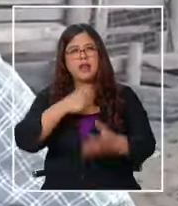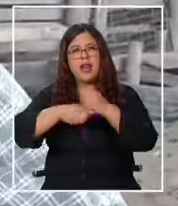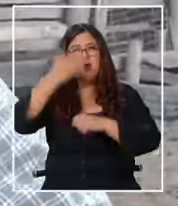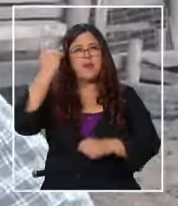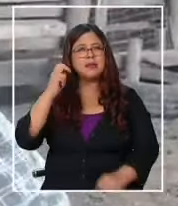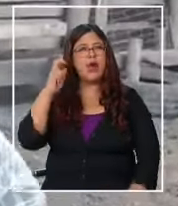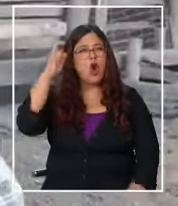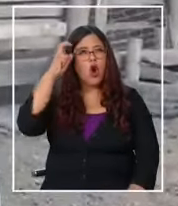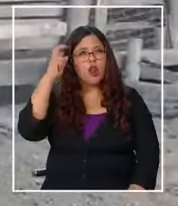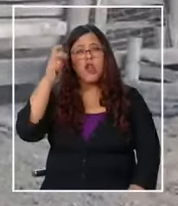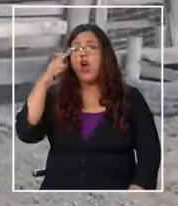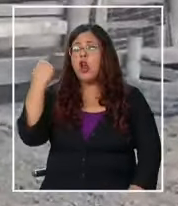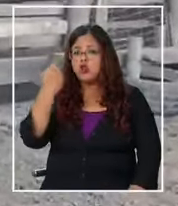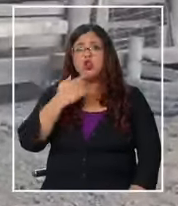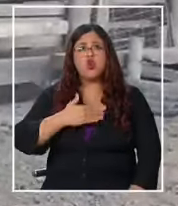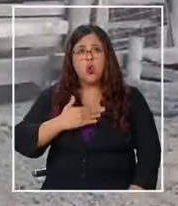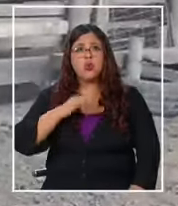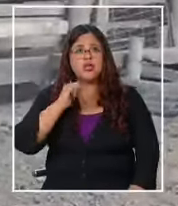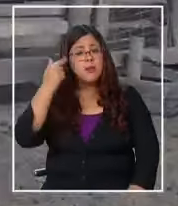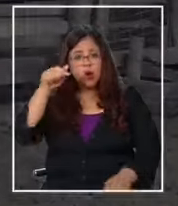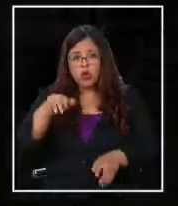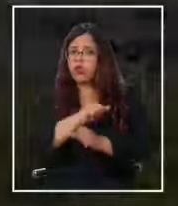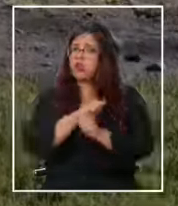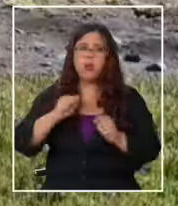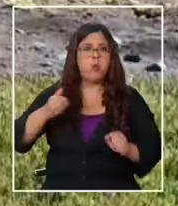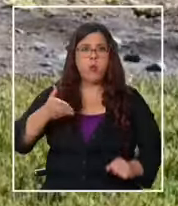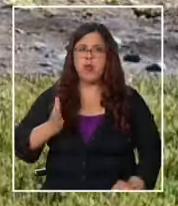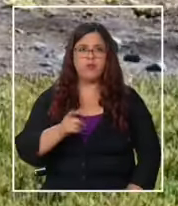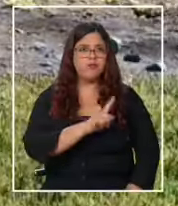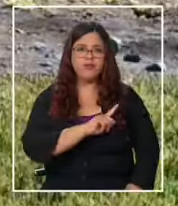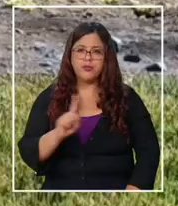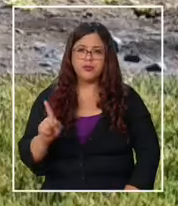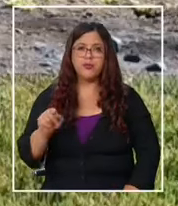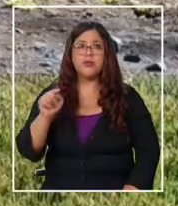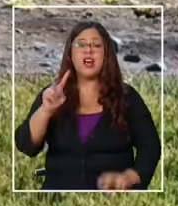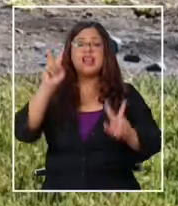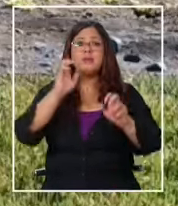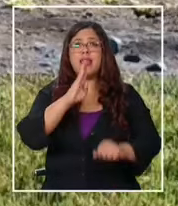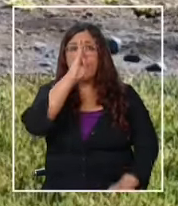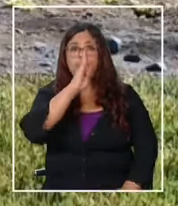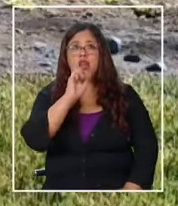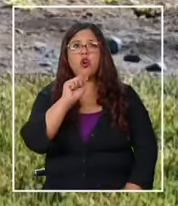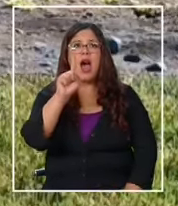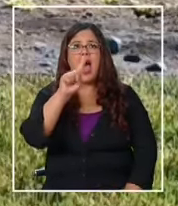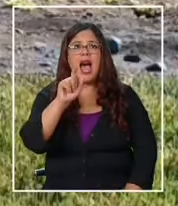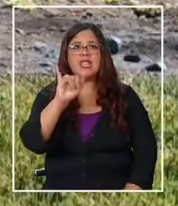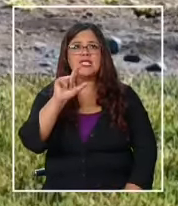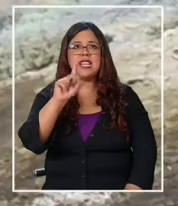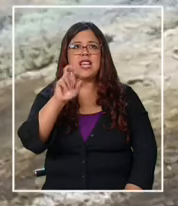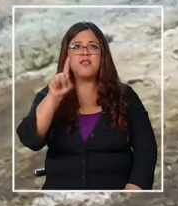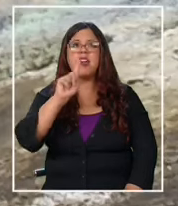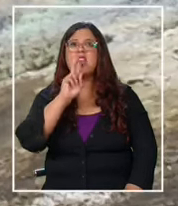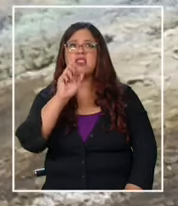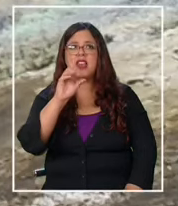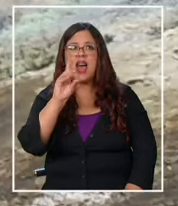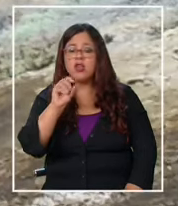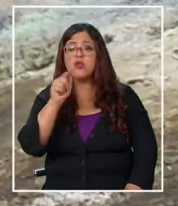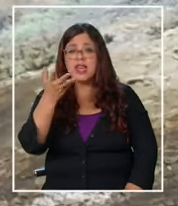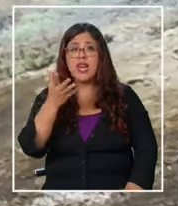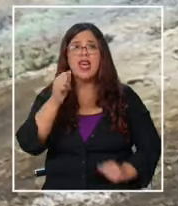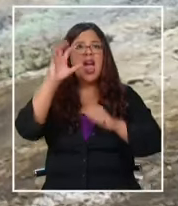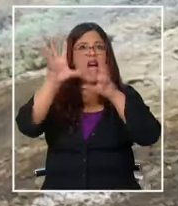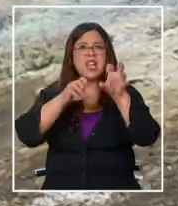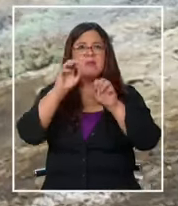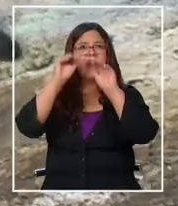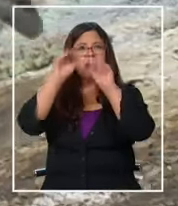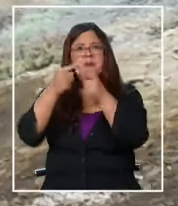nos gusta, nos apasiona la crianza, pero con esto no se puede seguir. Se entiende por perro asilvestrado aquel que vive en las mismas condiciones de un animal